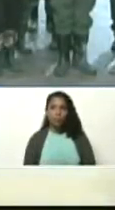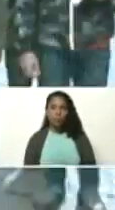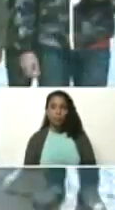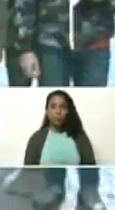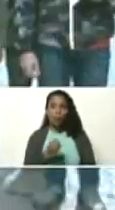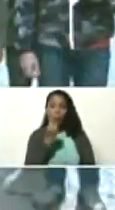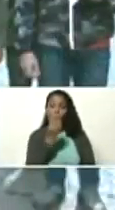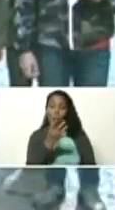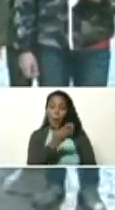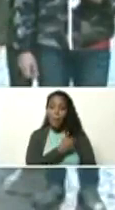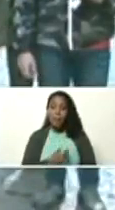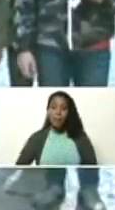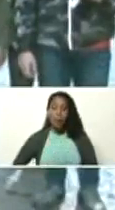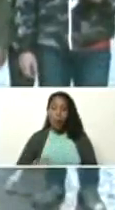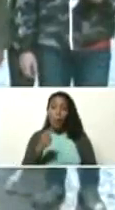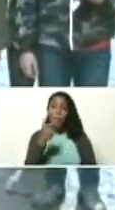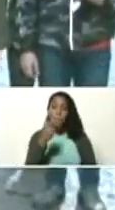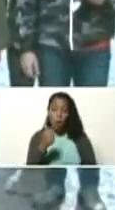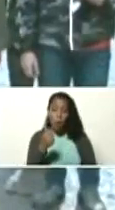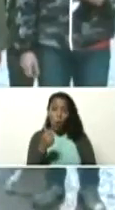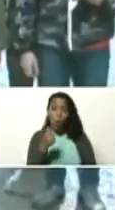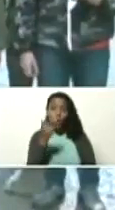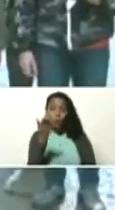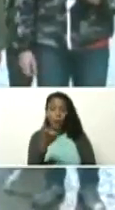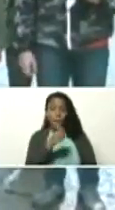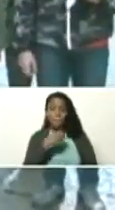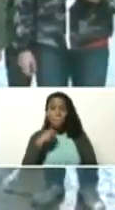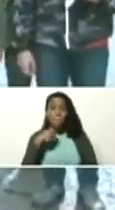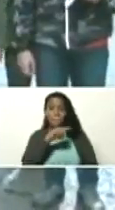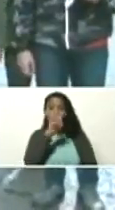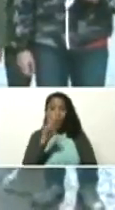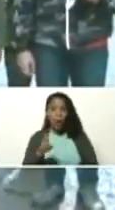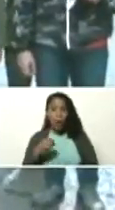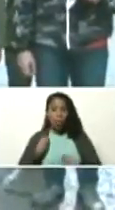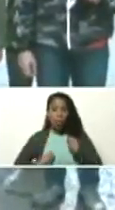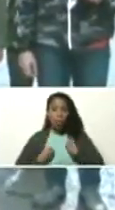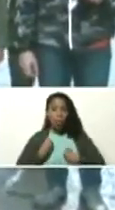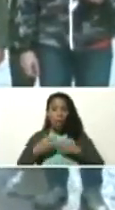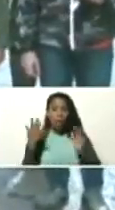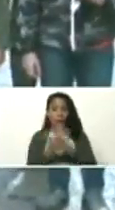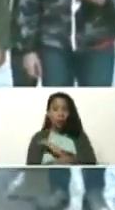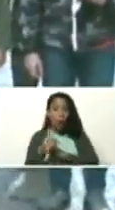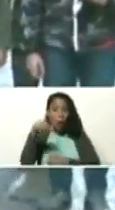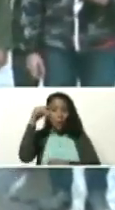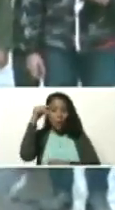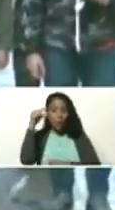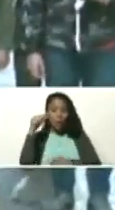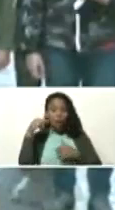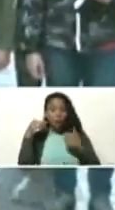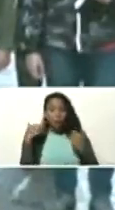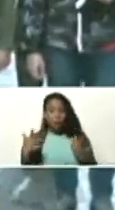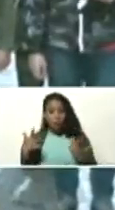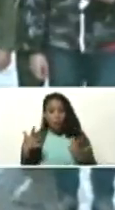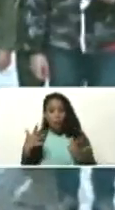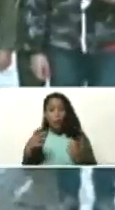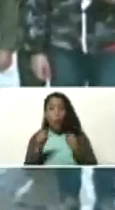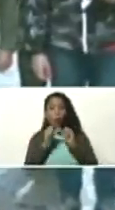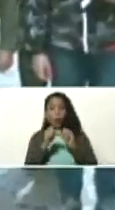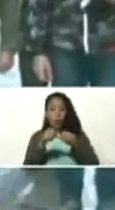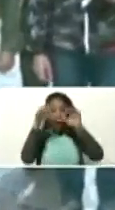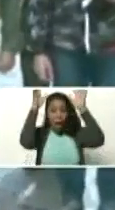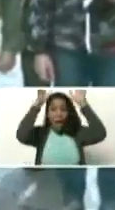Bueno, presidente, un poco que usted preguntaba por la preocupación sobre el día de hoy. En efecto, sigue la